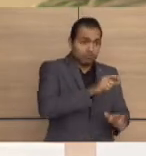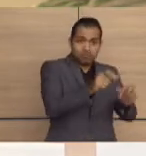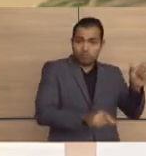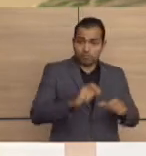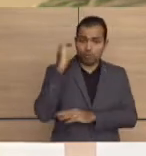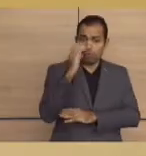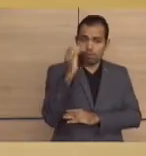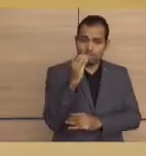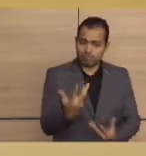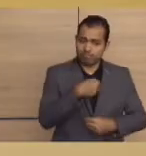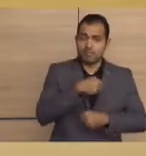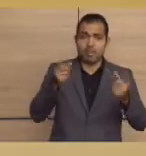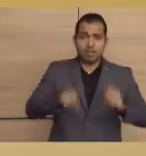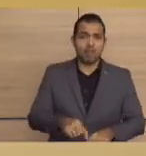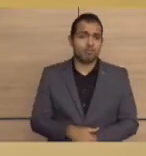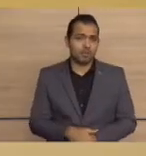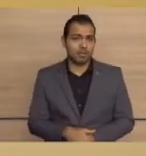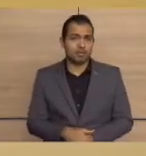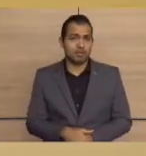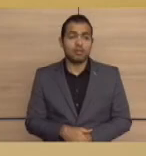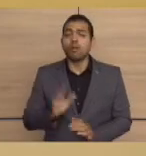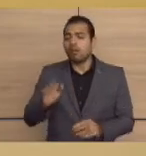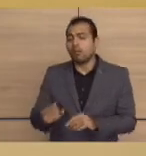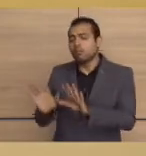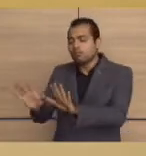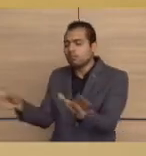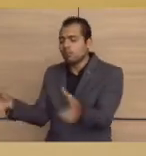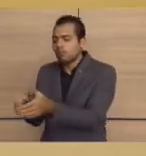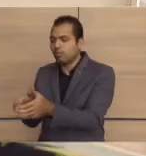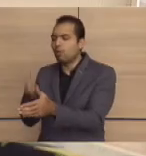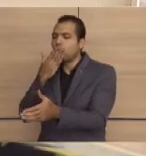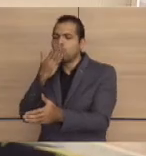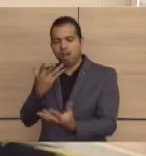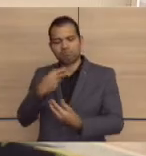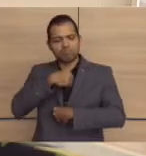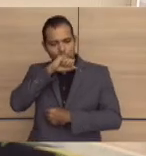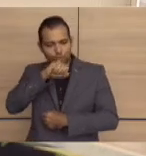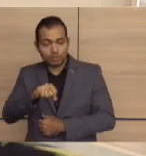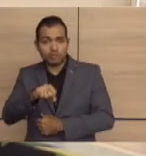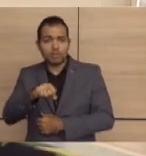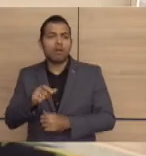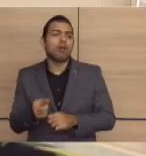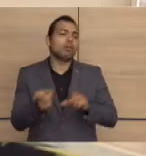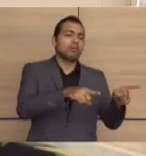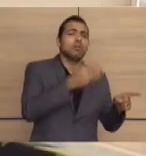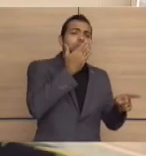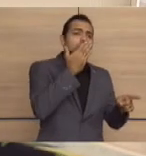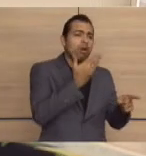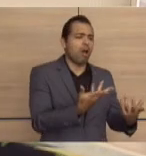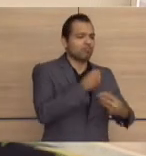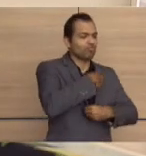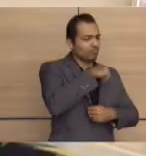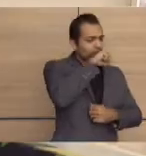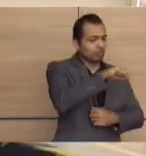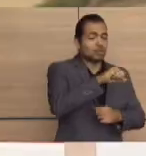debe reforzar el ser propio en el indígena, en el afro, sino también a los colombianos que de pronto no pertenecen a este tipo